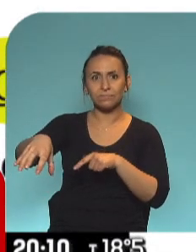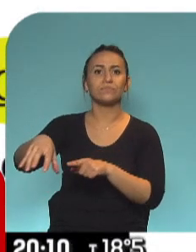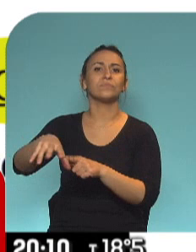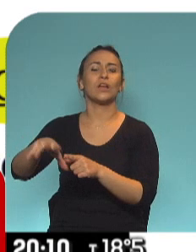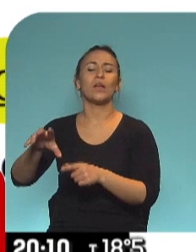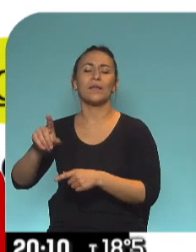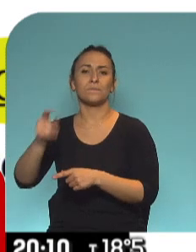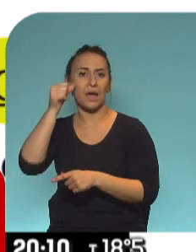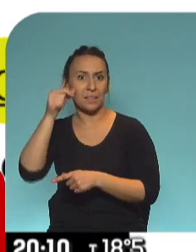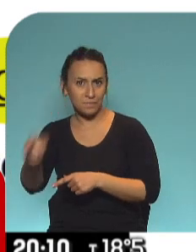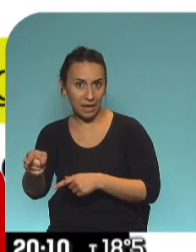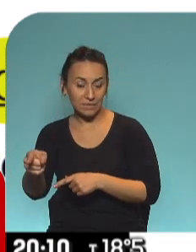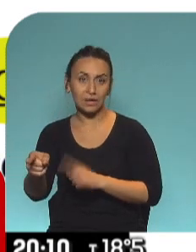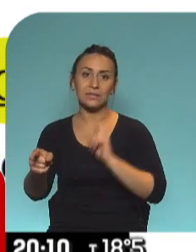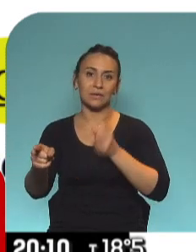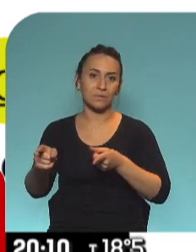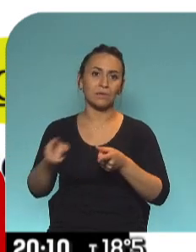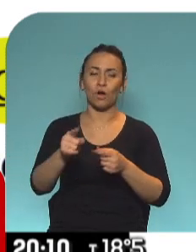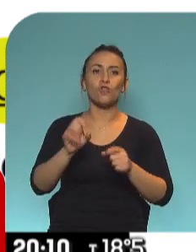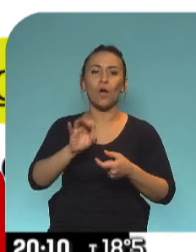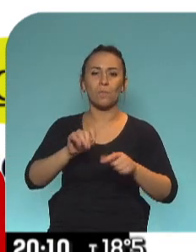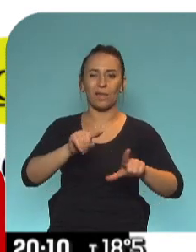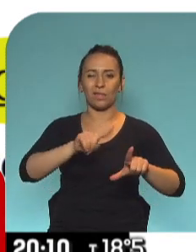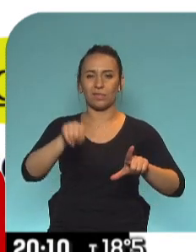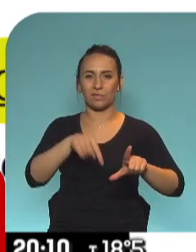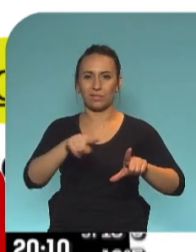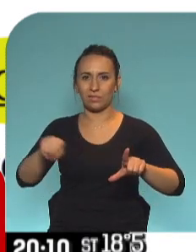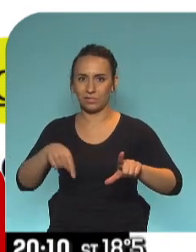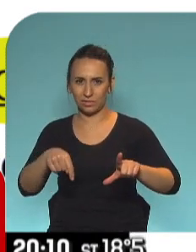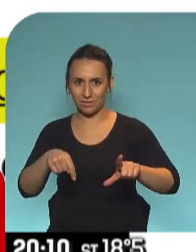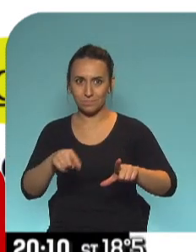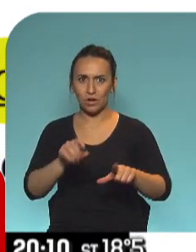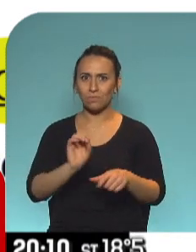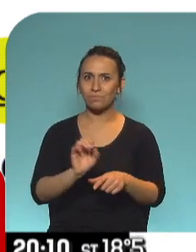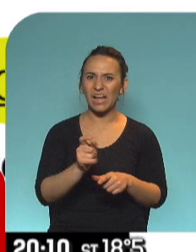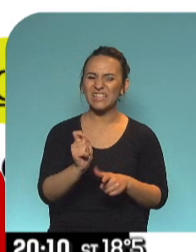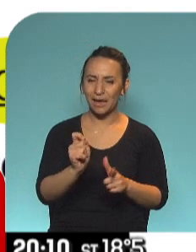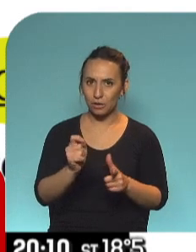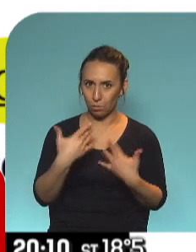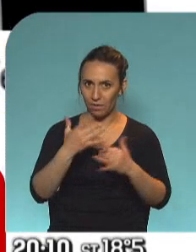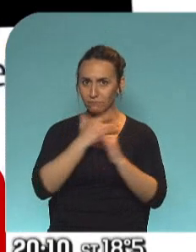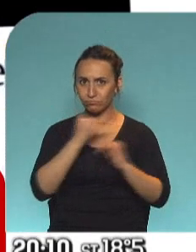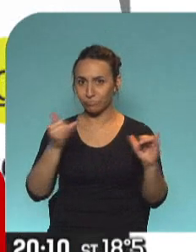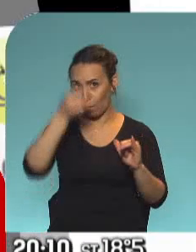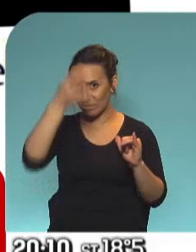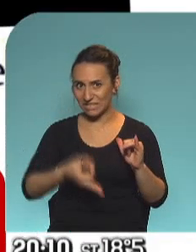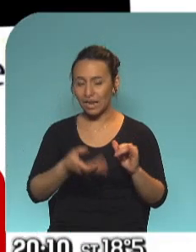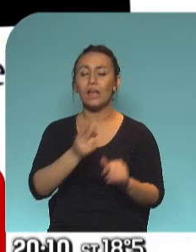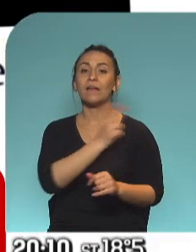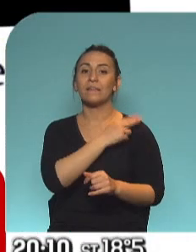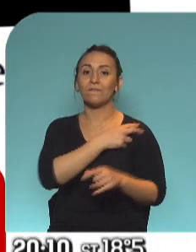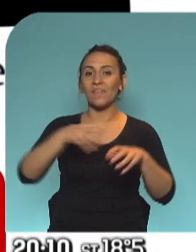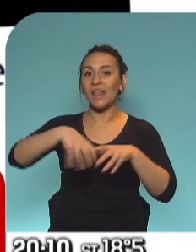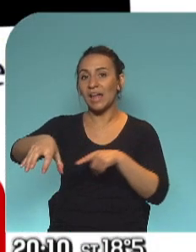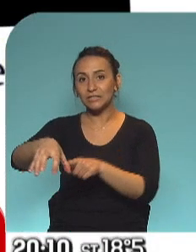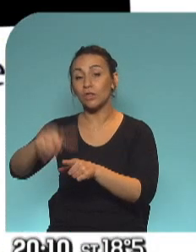reunión interior. Los nombres no están tachados. ¿Se pueden saber? ¿Se pueden oficializar esos nombres? ¿Quiénes son? El jefe de la delegación de Mar del